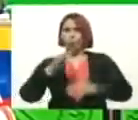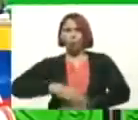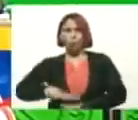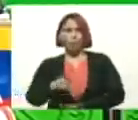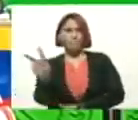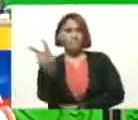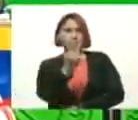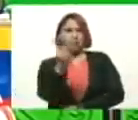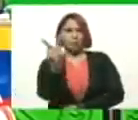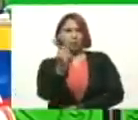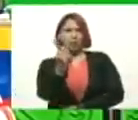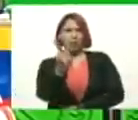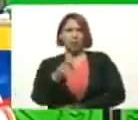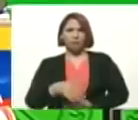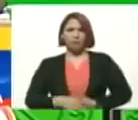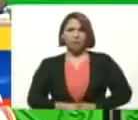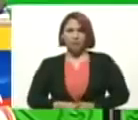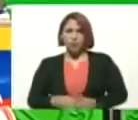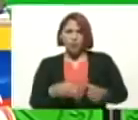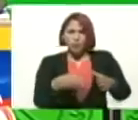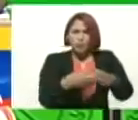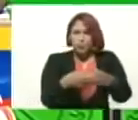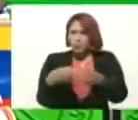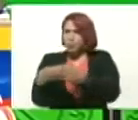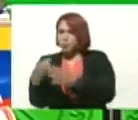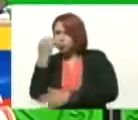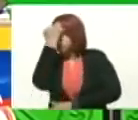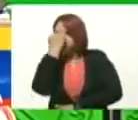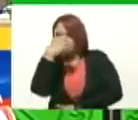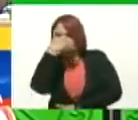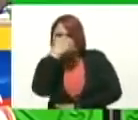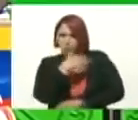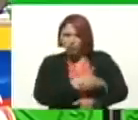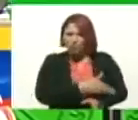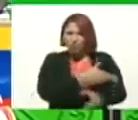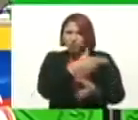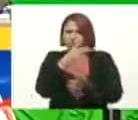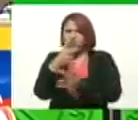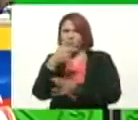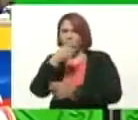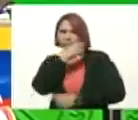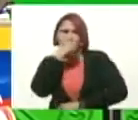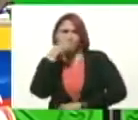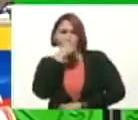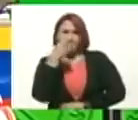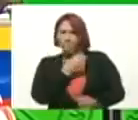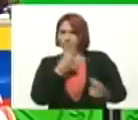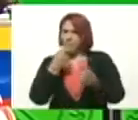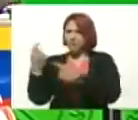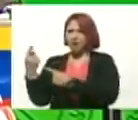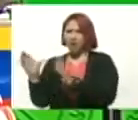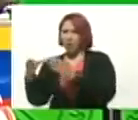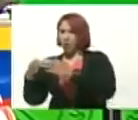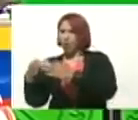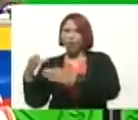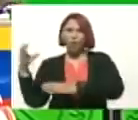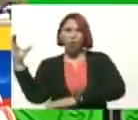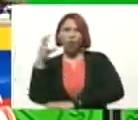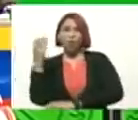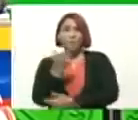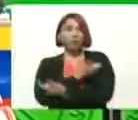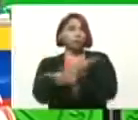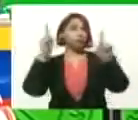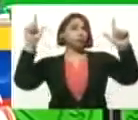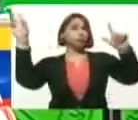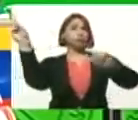Venezuela de estos grupos de terroristas armados narcotraficantes de Colombia. Liberar a